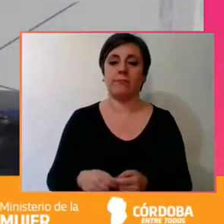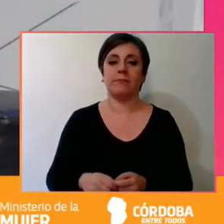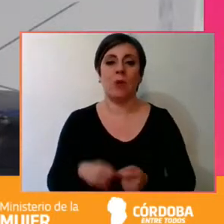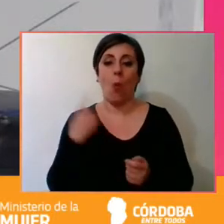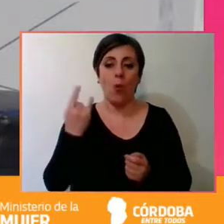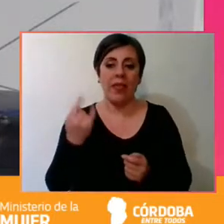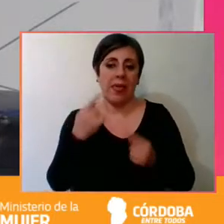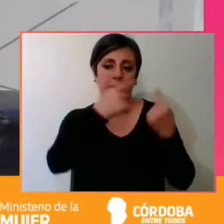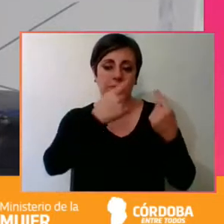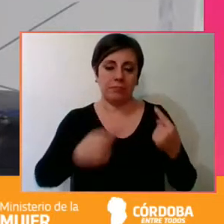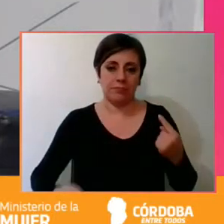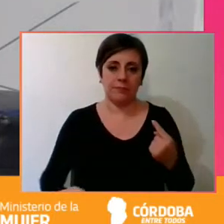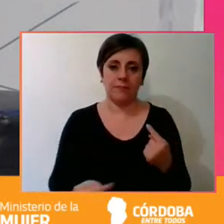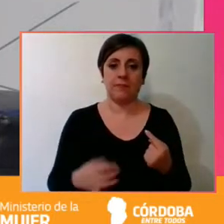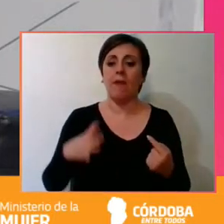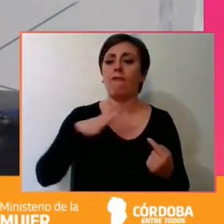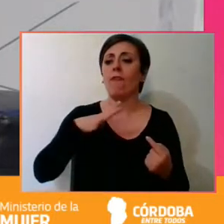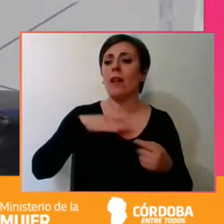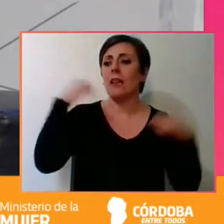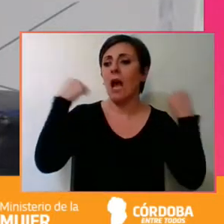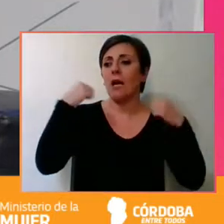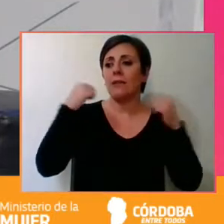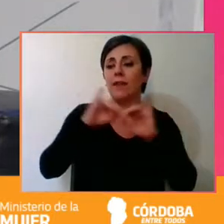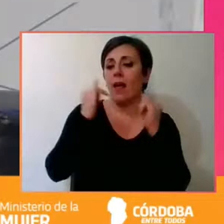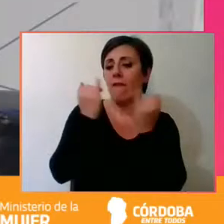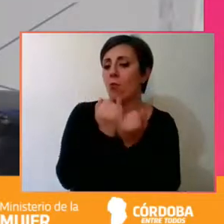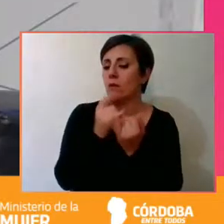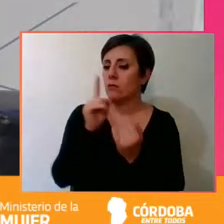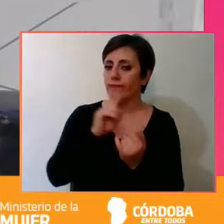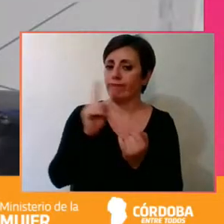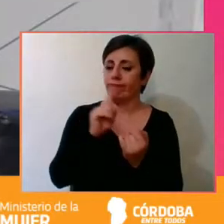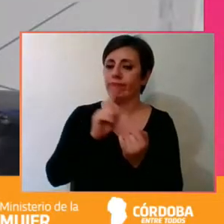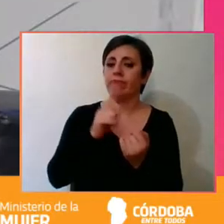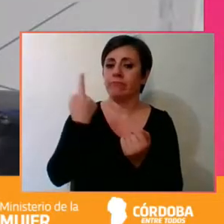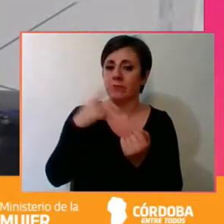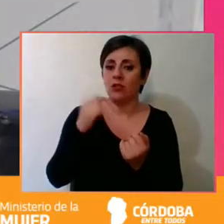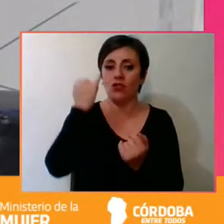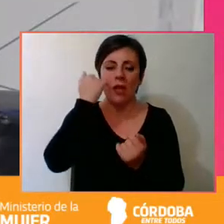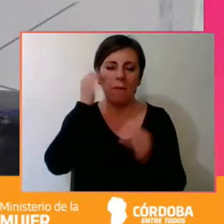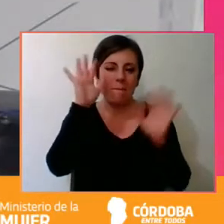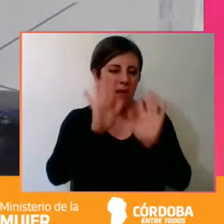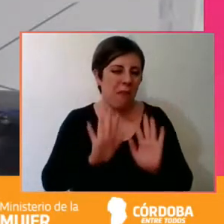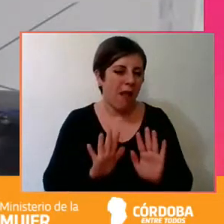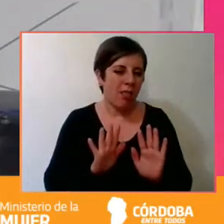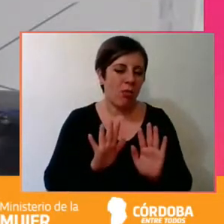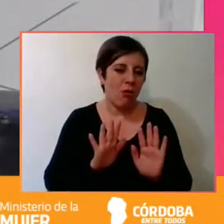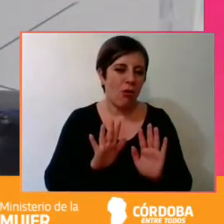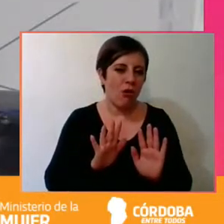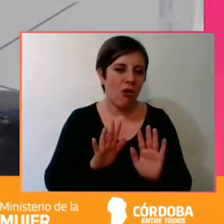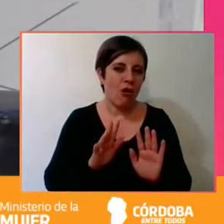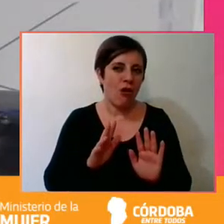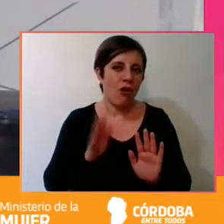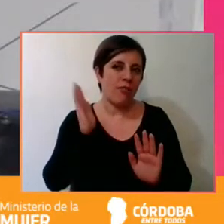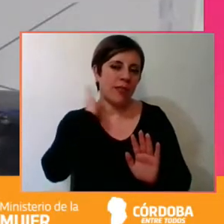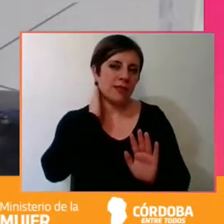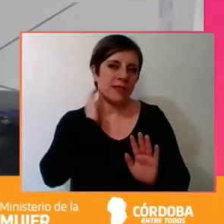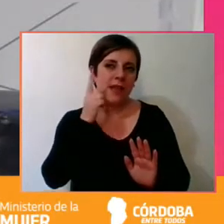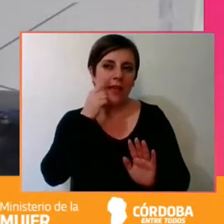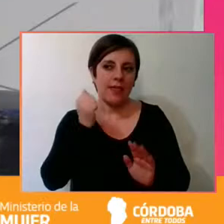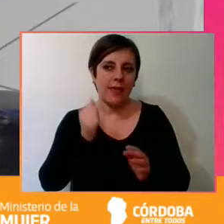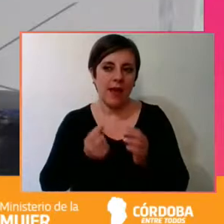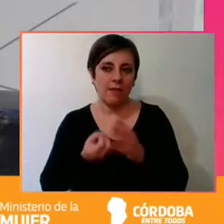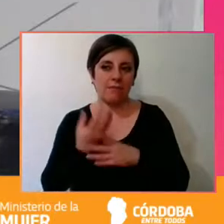que todavía no hay una actividad evaluativa, pero sí estamos ya preparándonos para los 16 días de activismo que comienzan el 25